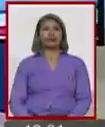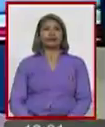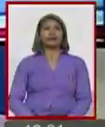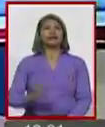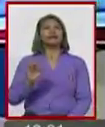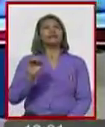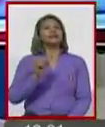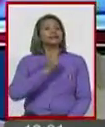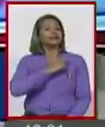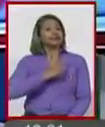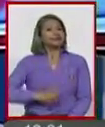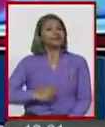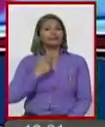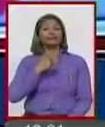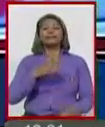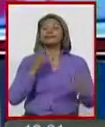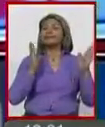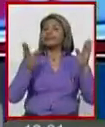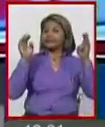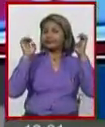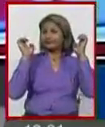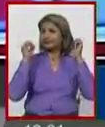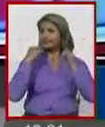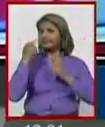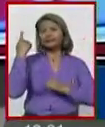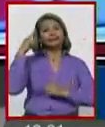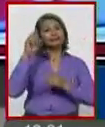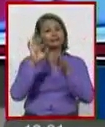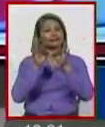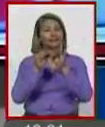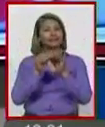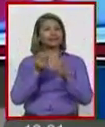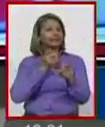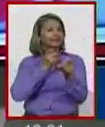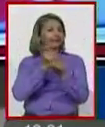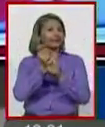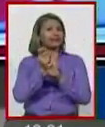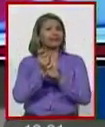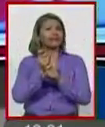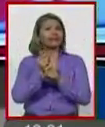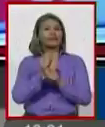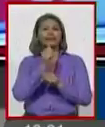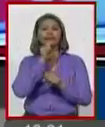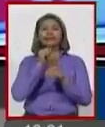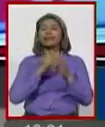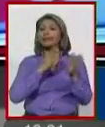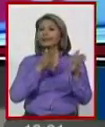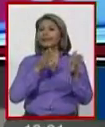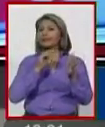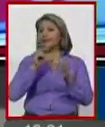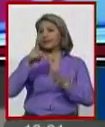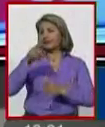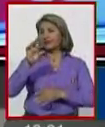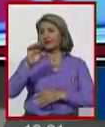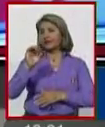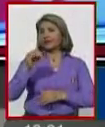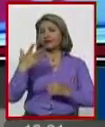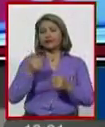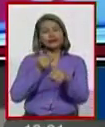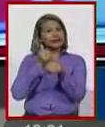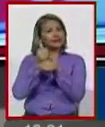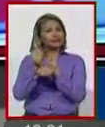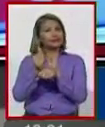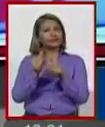El COE de la gobernación activó un plan de emergencia para reparar los daños causados por una quebrada en la zona de Porongo misma que